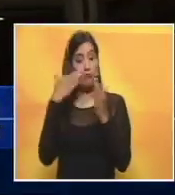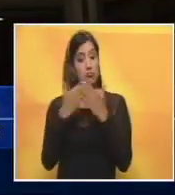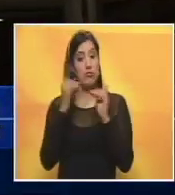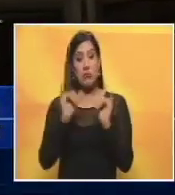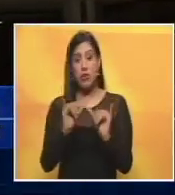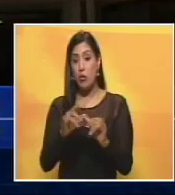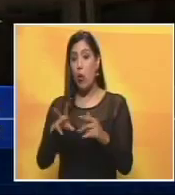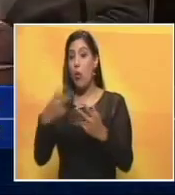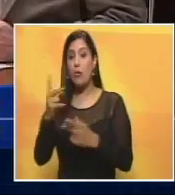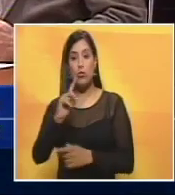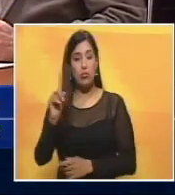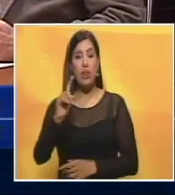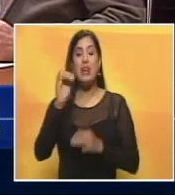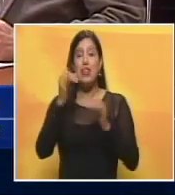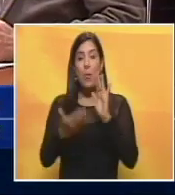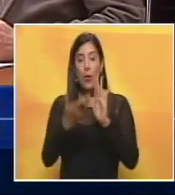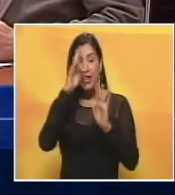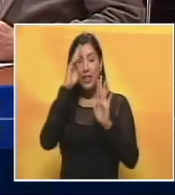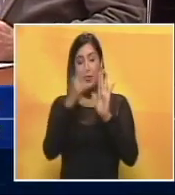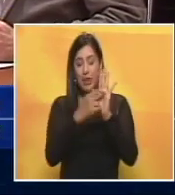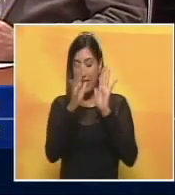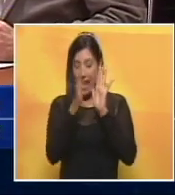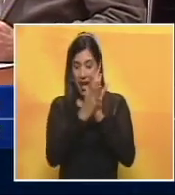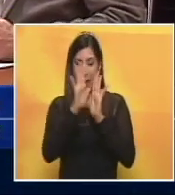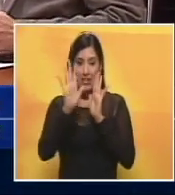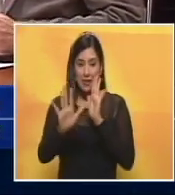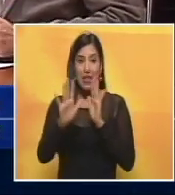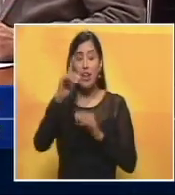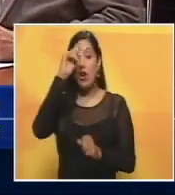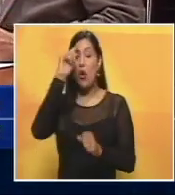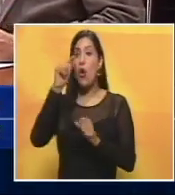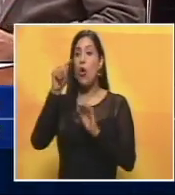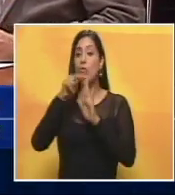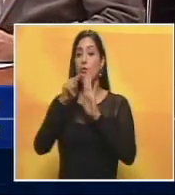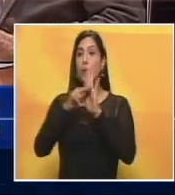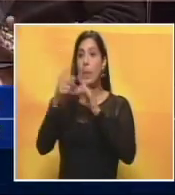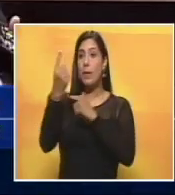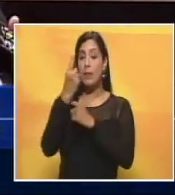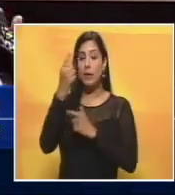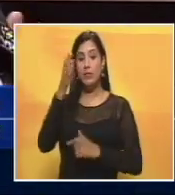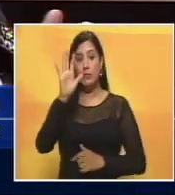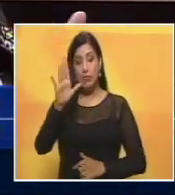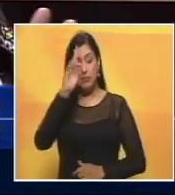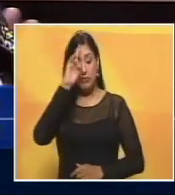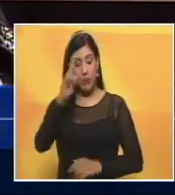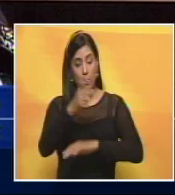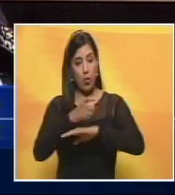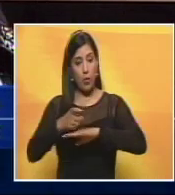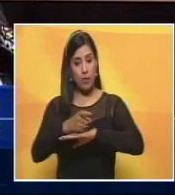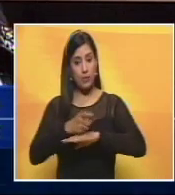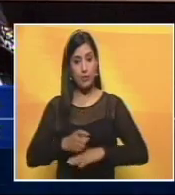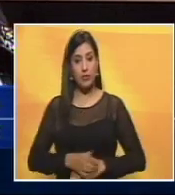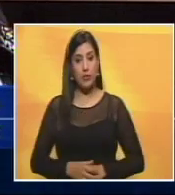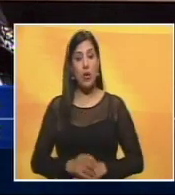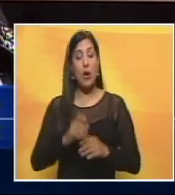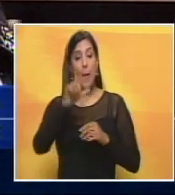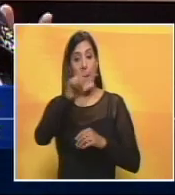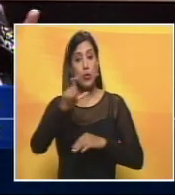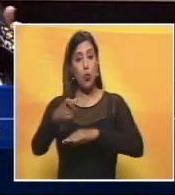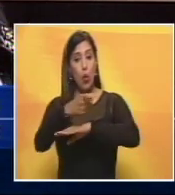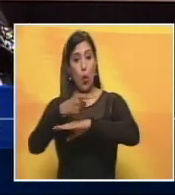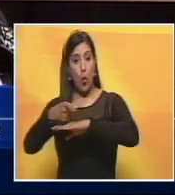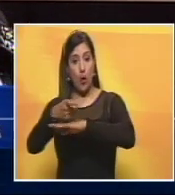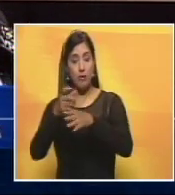vigente y es ese texto fundamental el que establece las obligaciones de los mandatarios regionales. Los